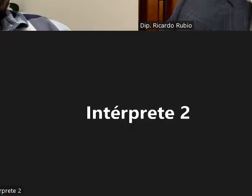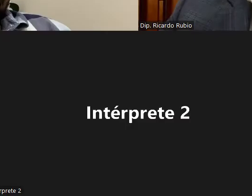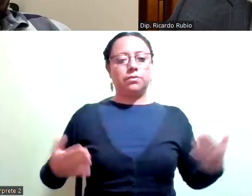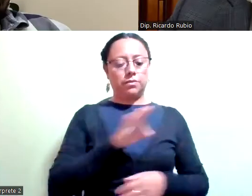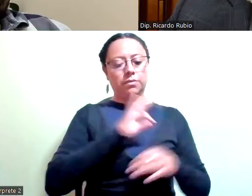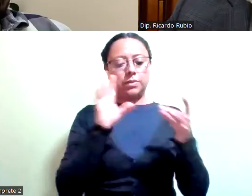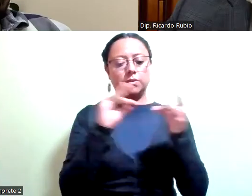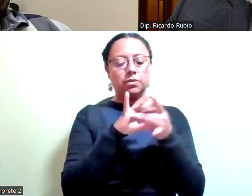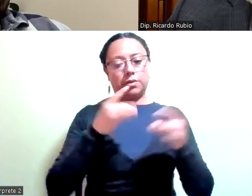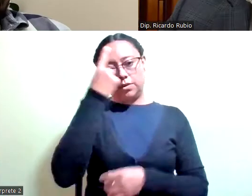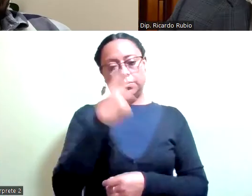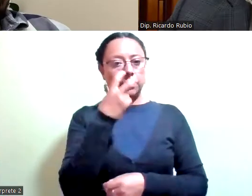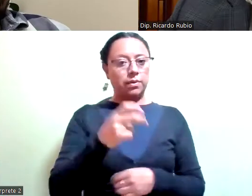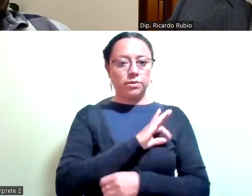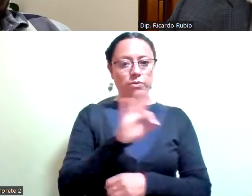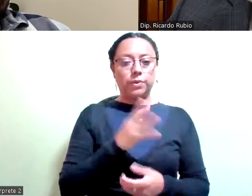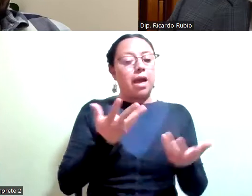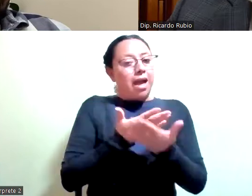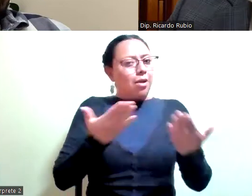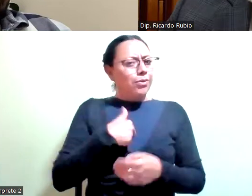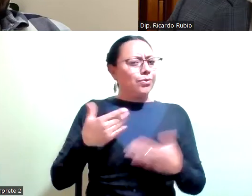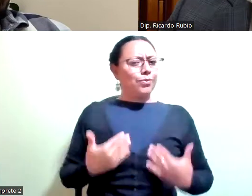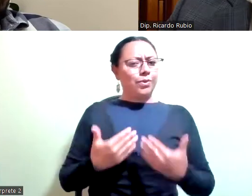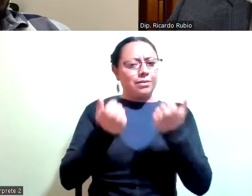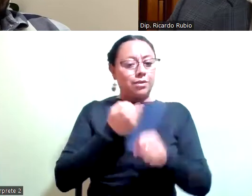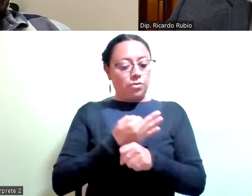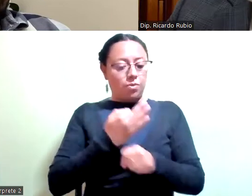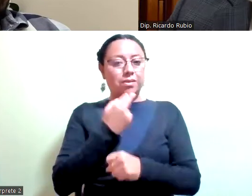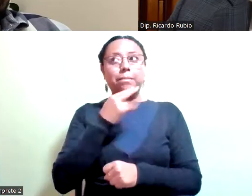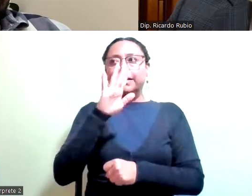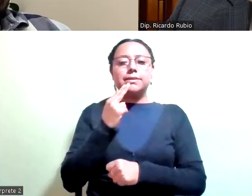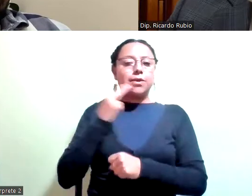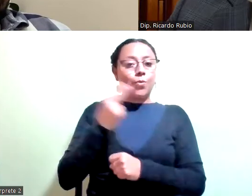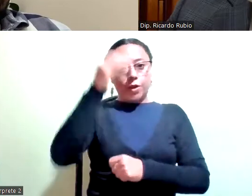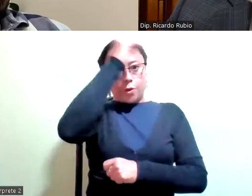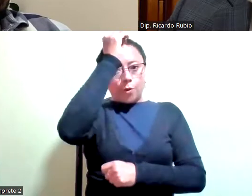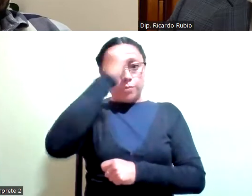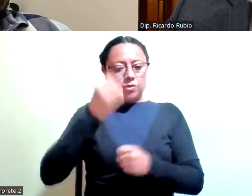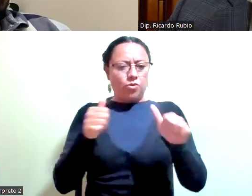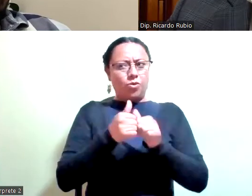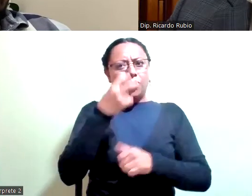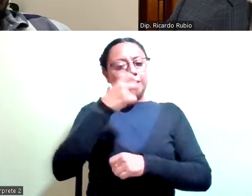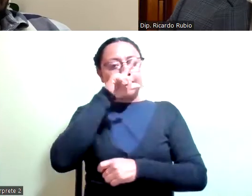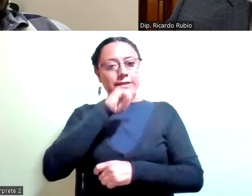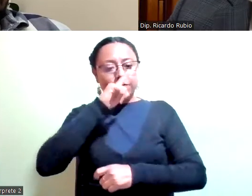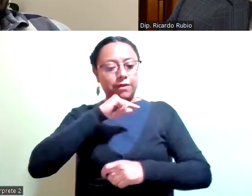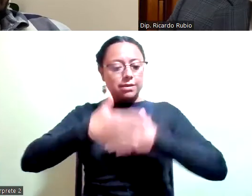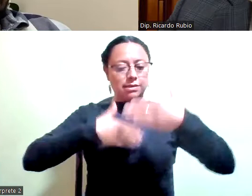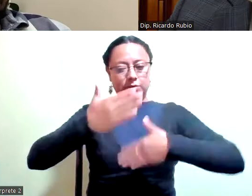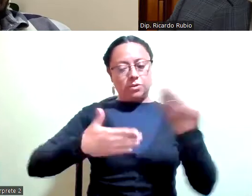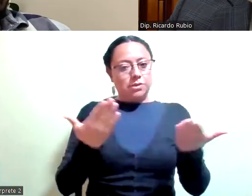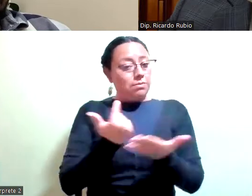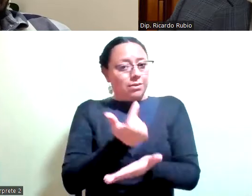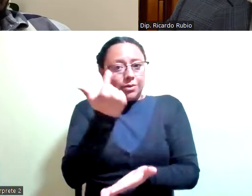esto. Ahora yo no entiendo cuál es la urgencia de sacar una opinión con estos vicios tan graves de procedimiento. No